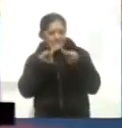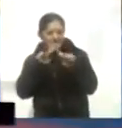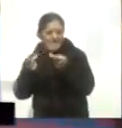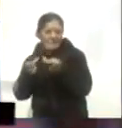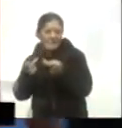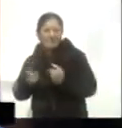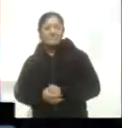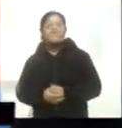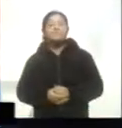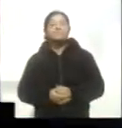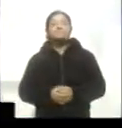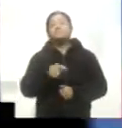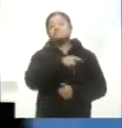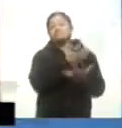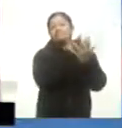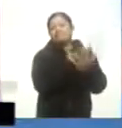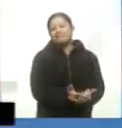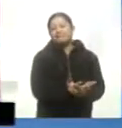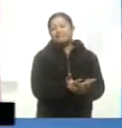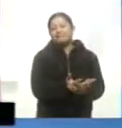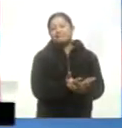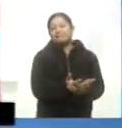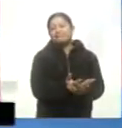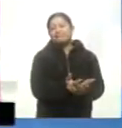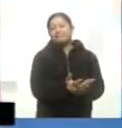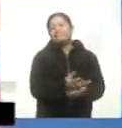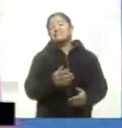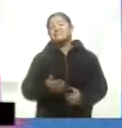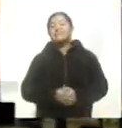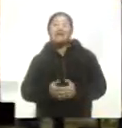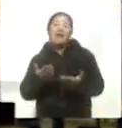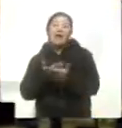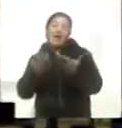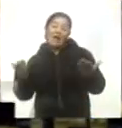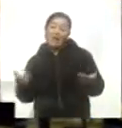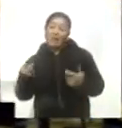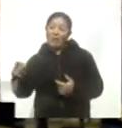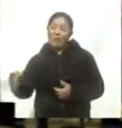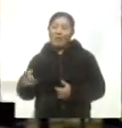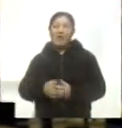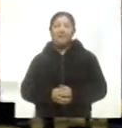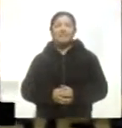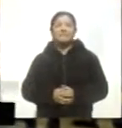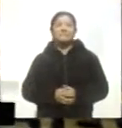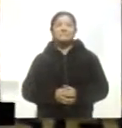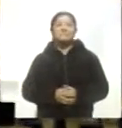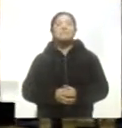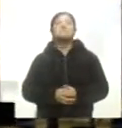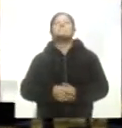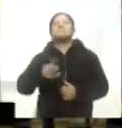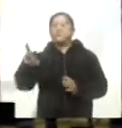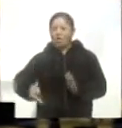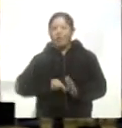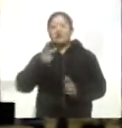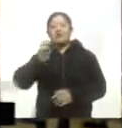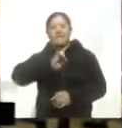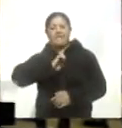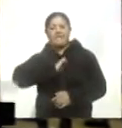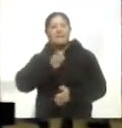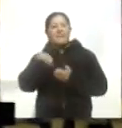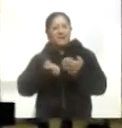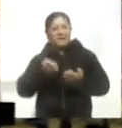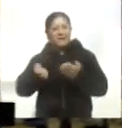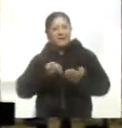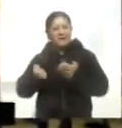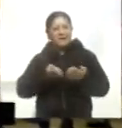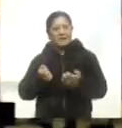Después de estar sin actividad en la plataforma de combate, las artes marciales mixtas regresan a entrenar. El coach del